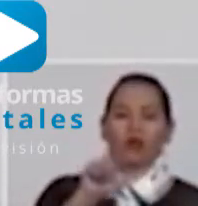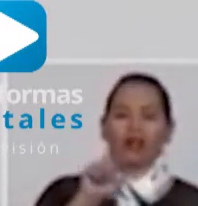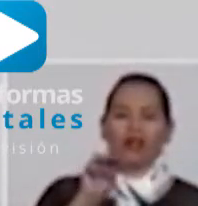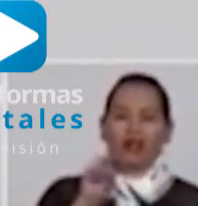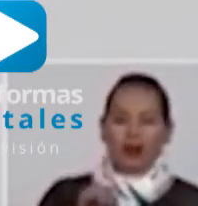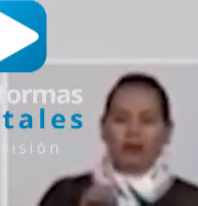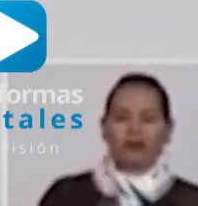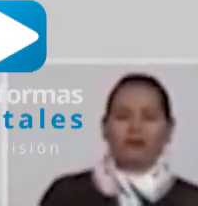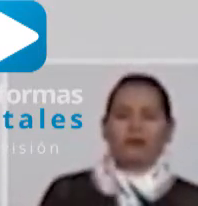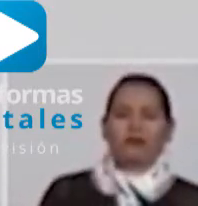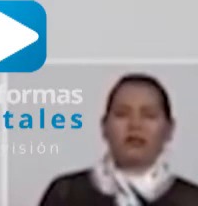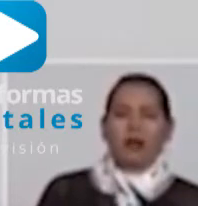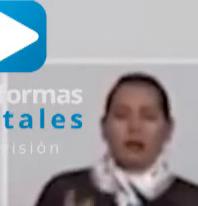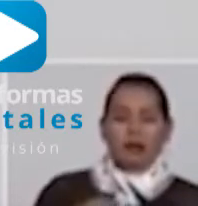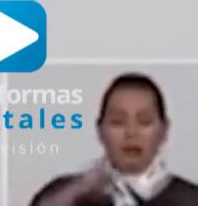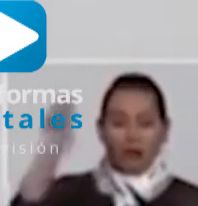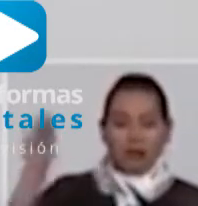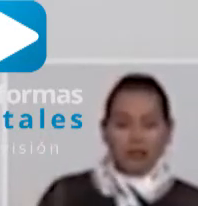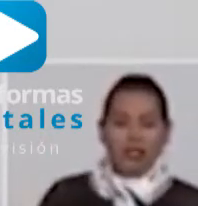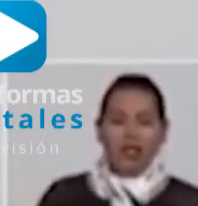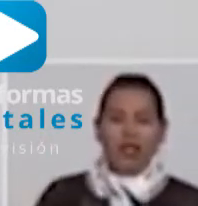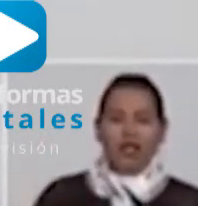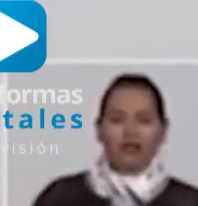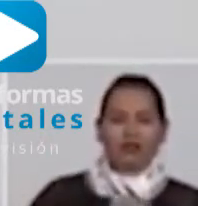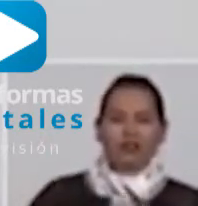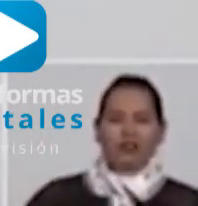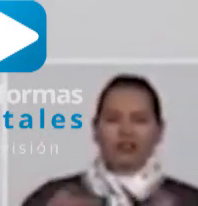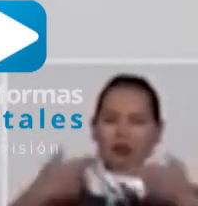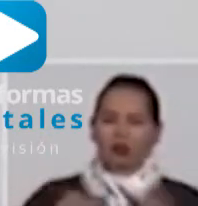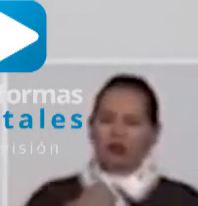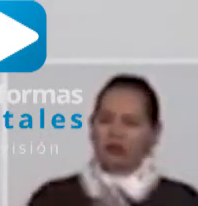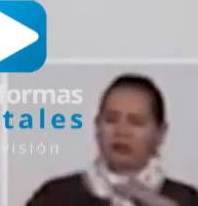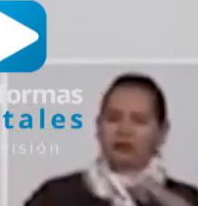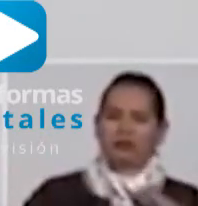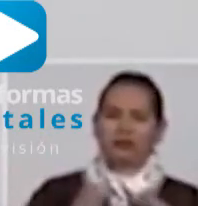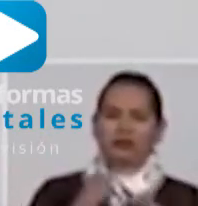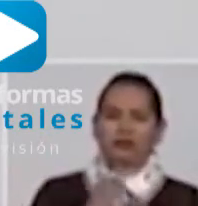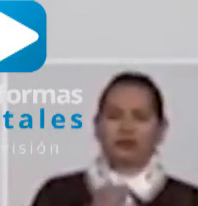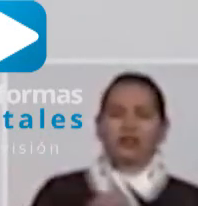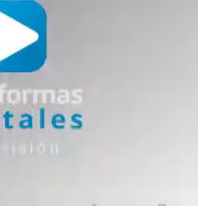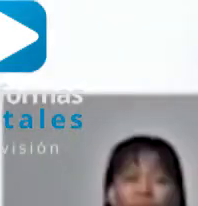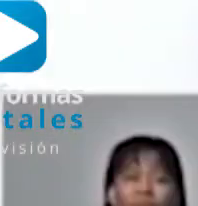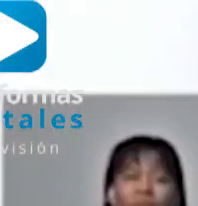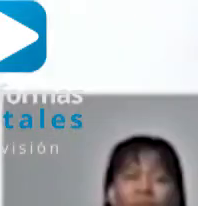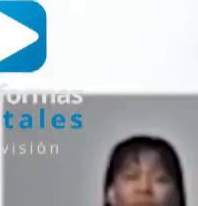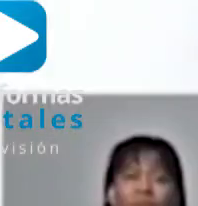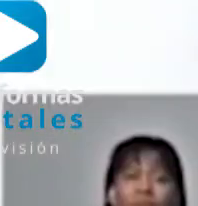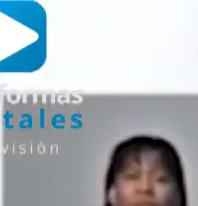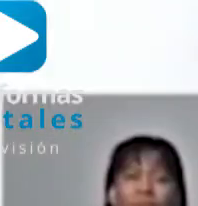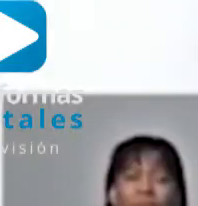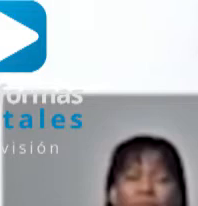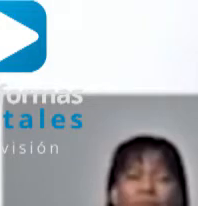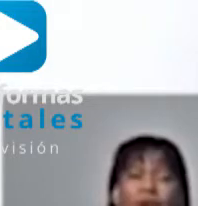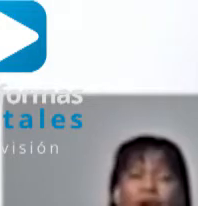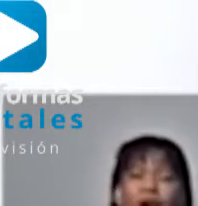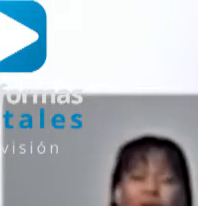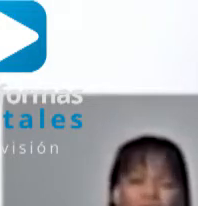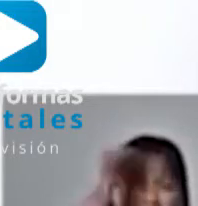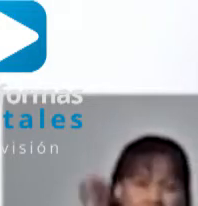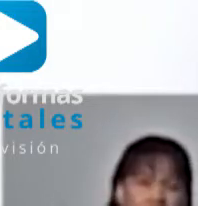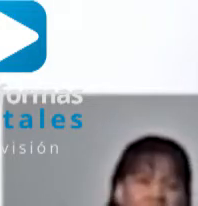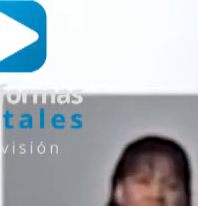en un debate con participantes faltos de propuestas y con actuaciones intrascendentales. A mis contendientes en este